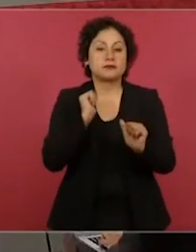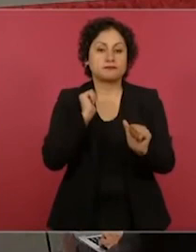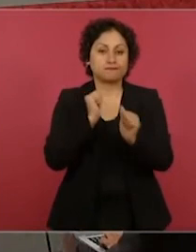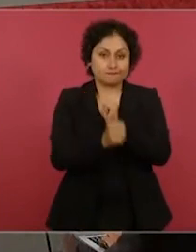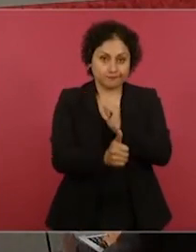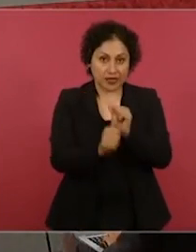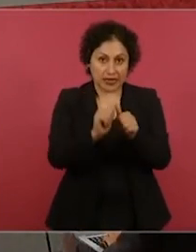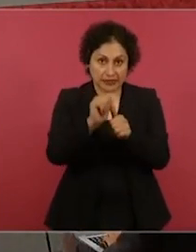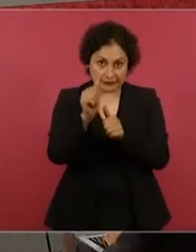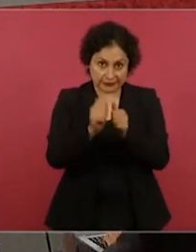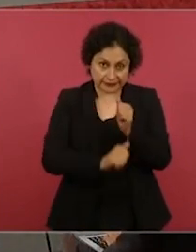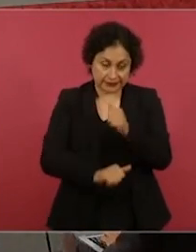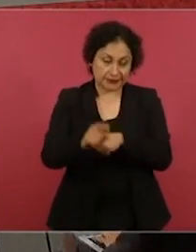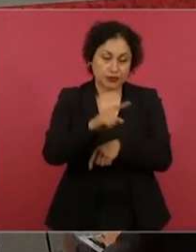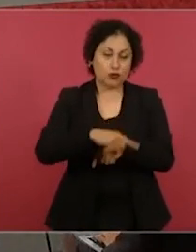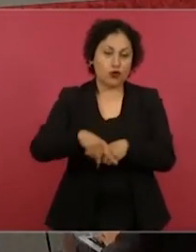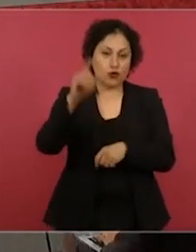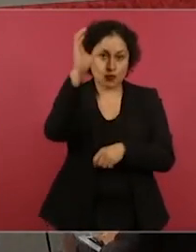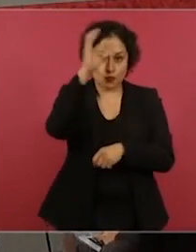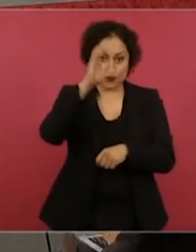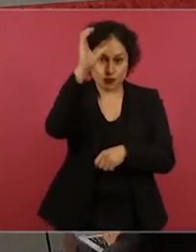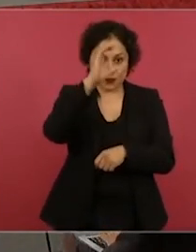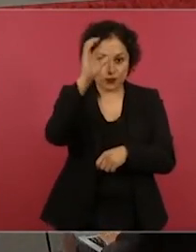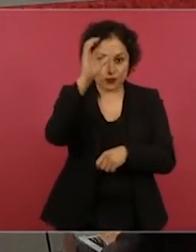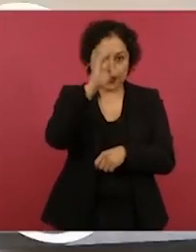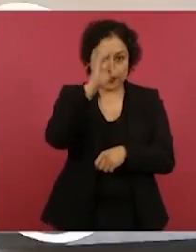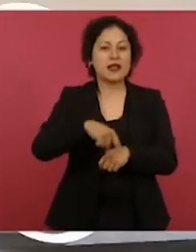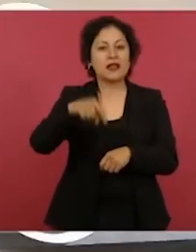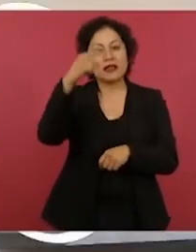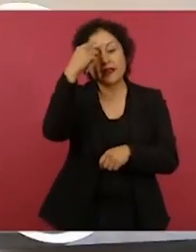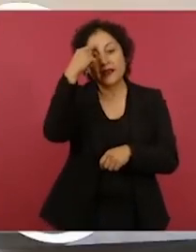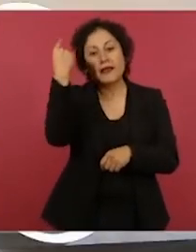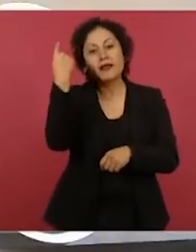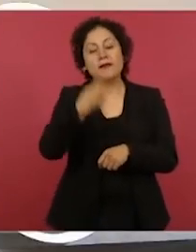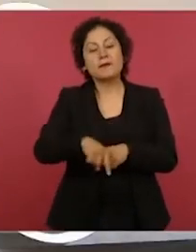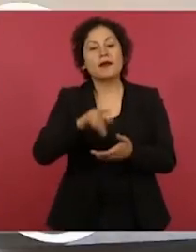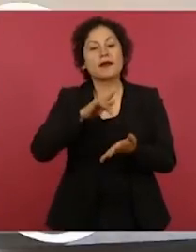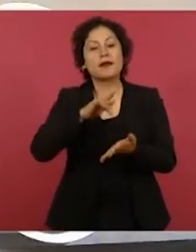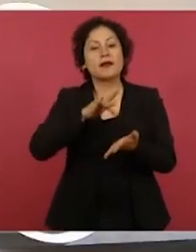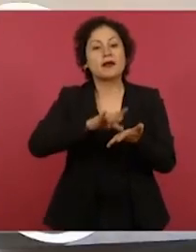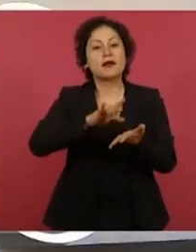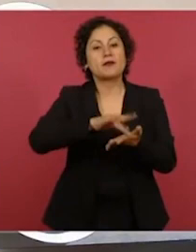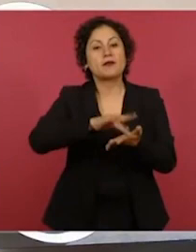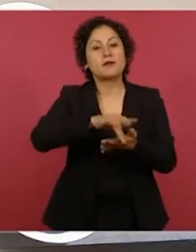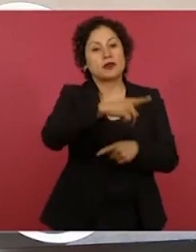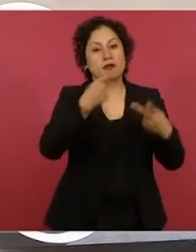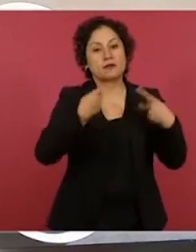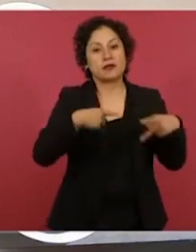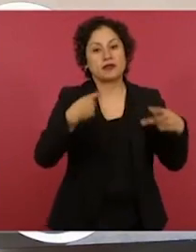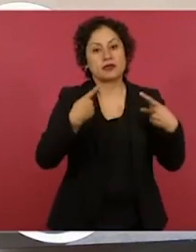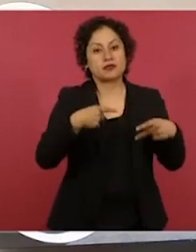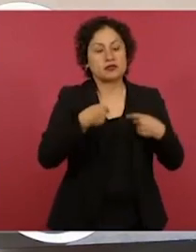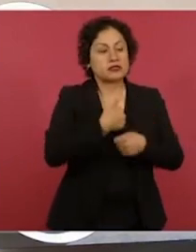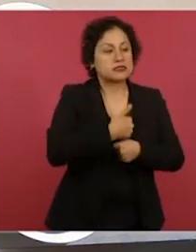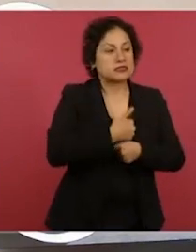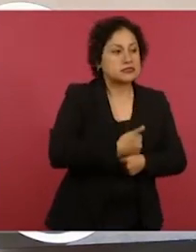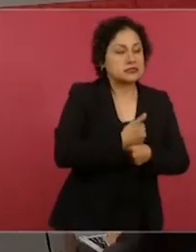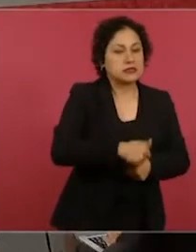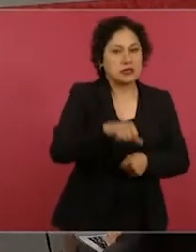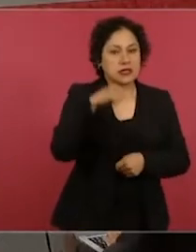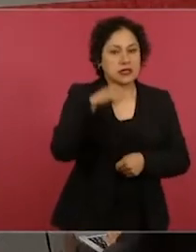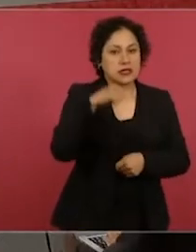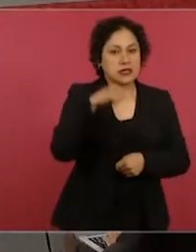solidario, en beneficio de los damnificados de Acapulco y otras regiones de la